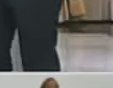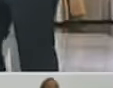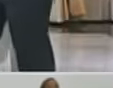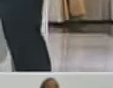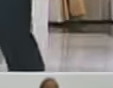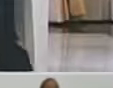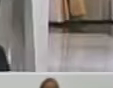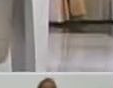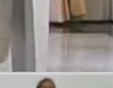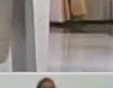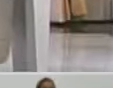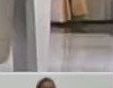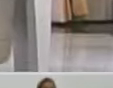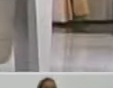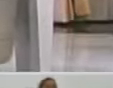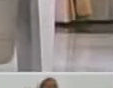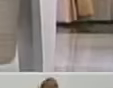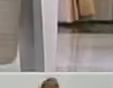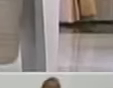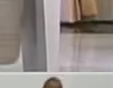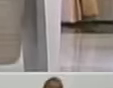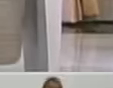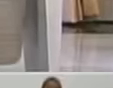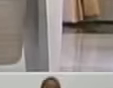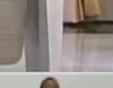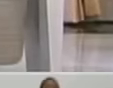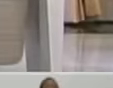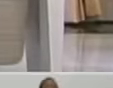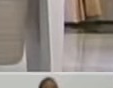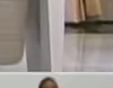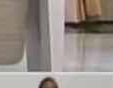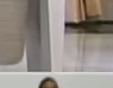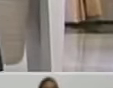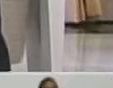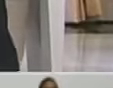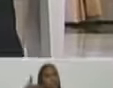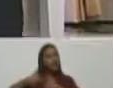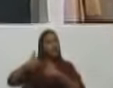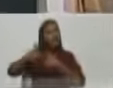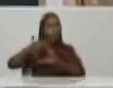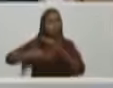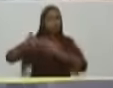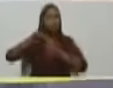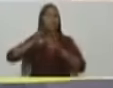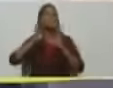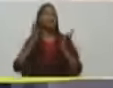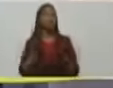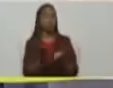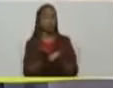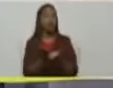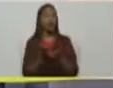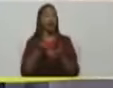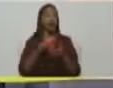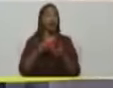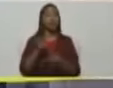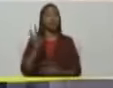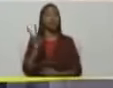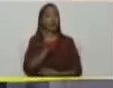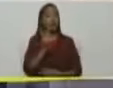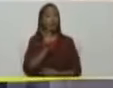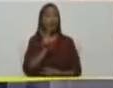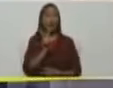la normalización del suministro gasífero y petrolero a nivel mundial, mientras que Venezuela amplía sus fronteras comerciales en el